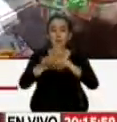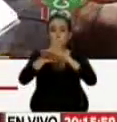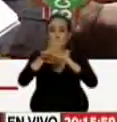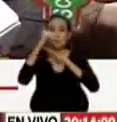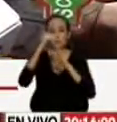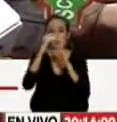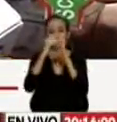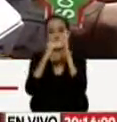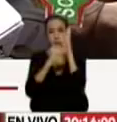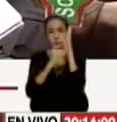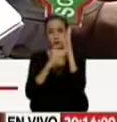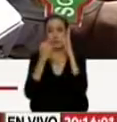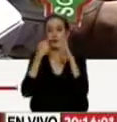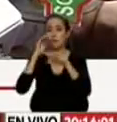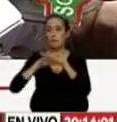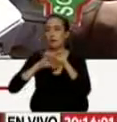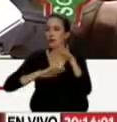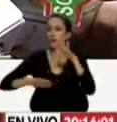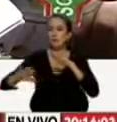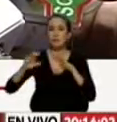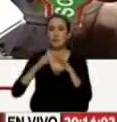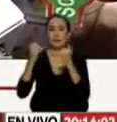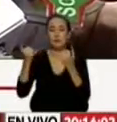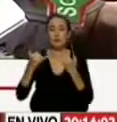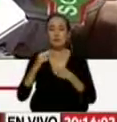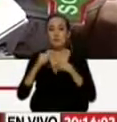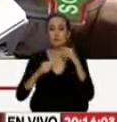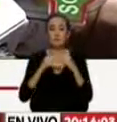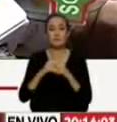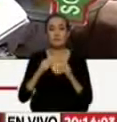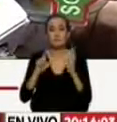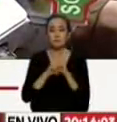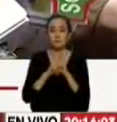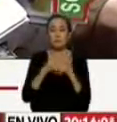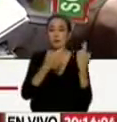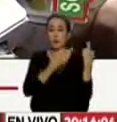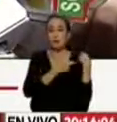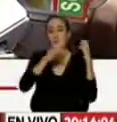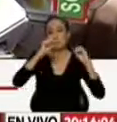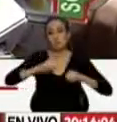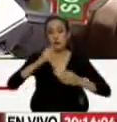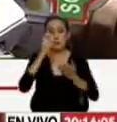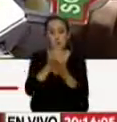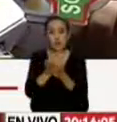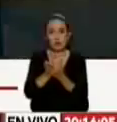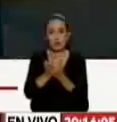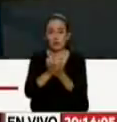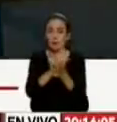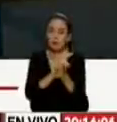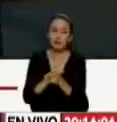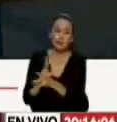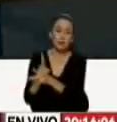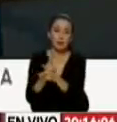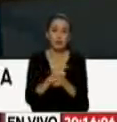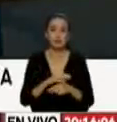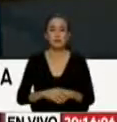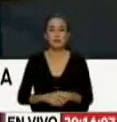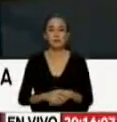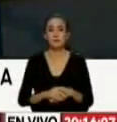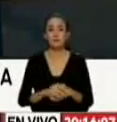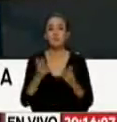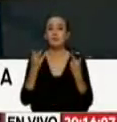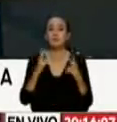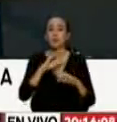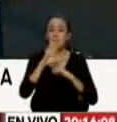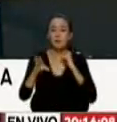bajando para que se convoquen rápidamente a la formulación de cargos y se pueda ordenar las medidas cautelares. Esta diligencia se suma a las